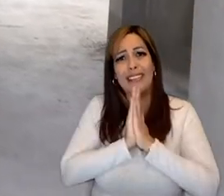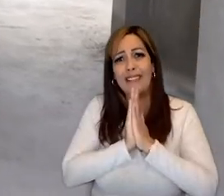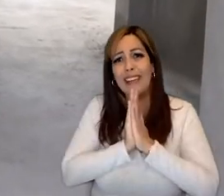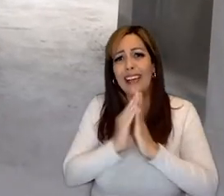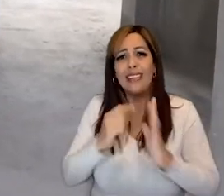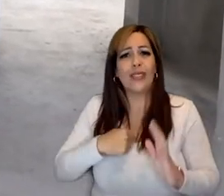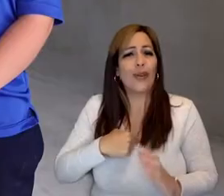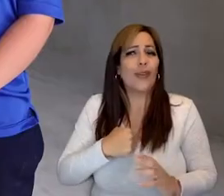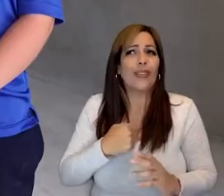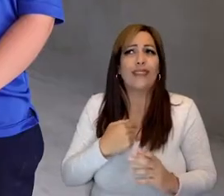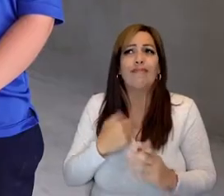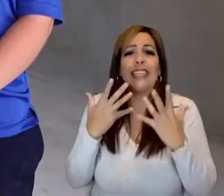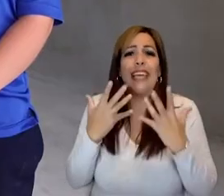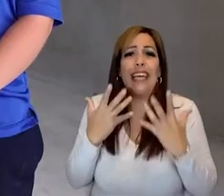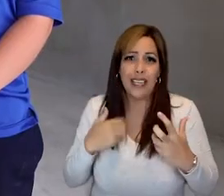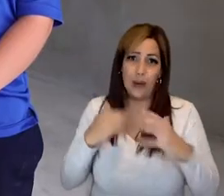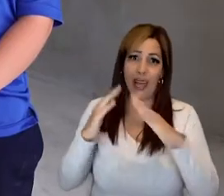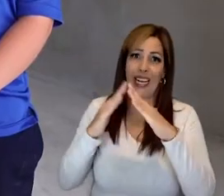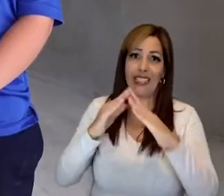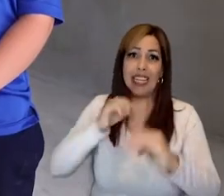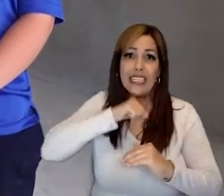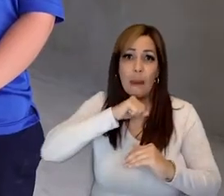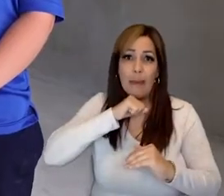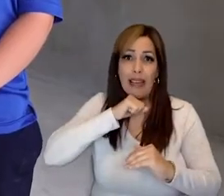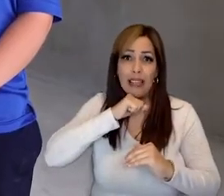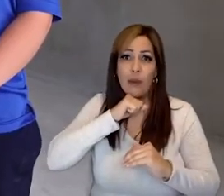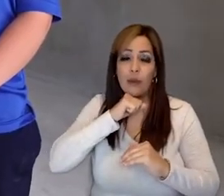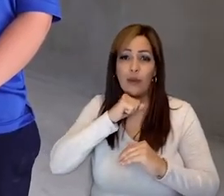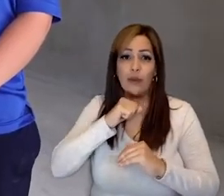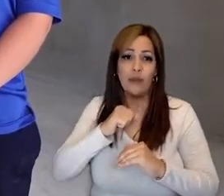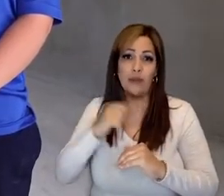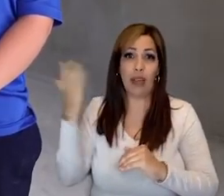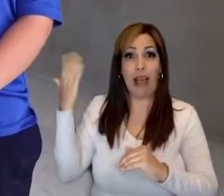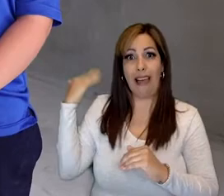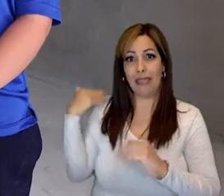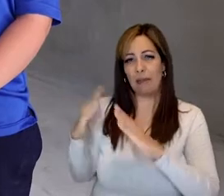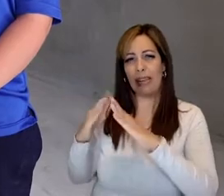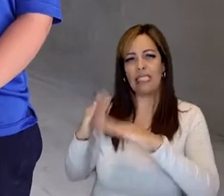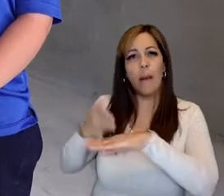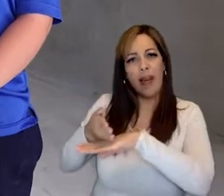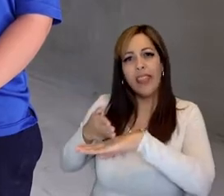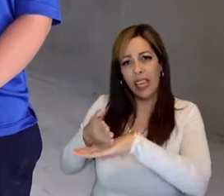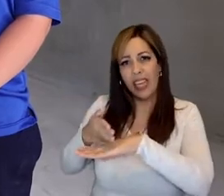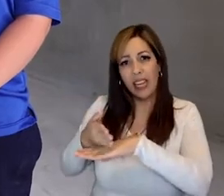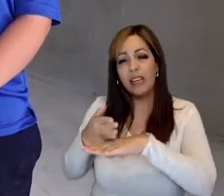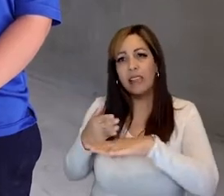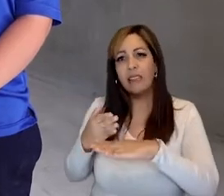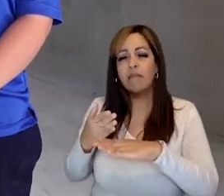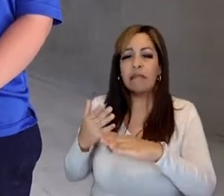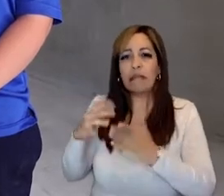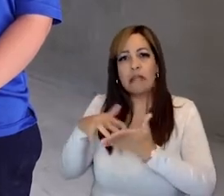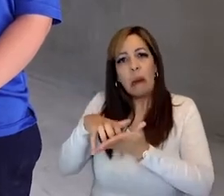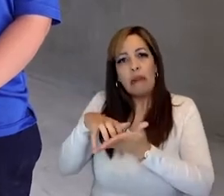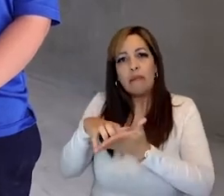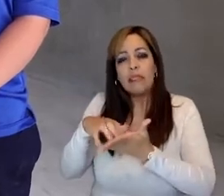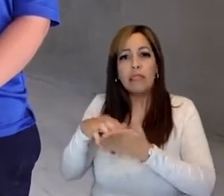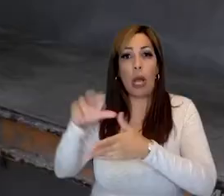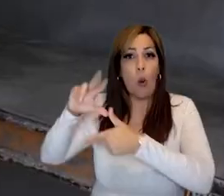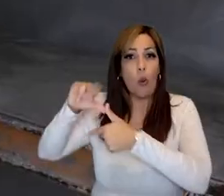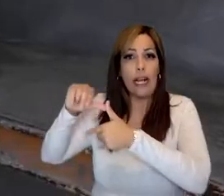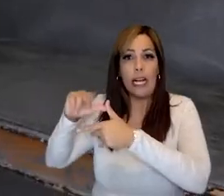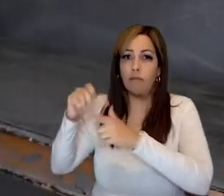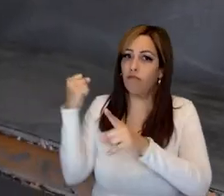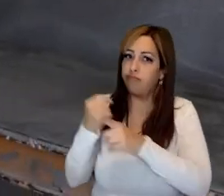viendo lo que yo tanto lo quería, una casita en cemento. Ya que la casita mía de madera, pues el huracán me la